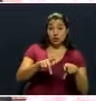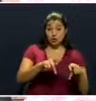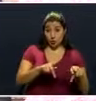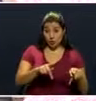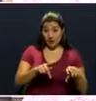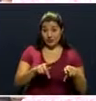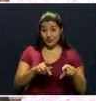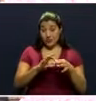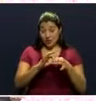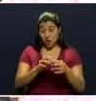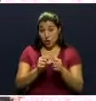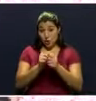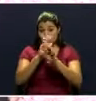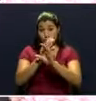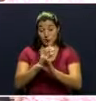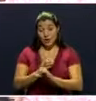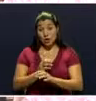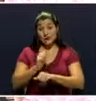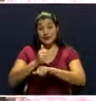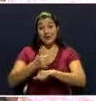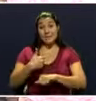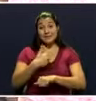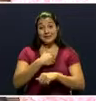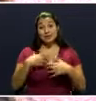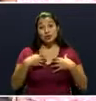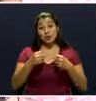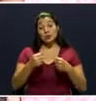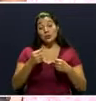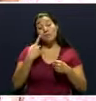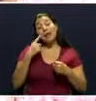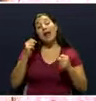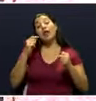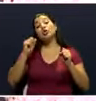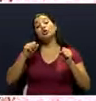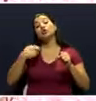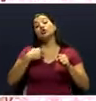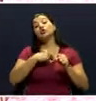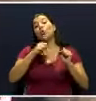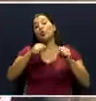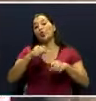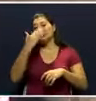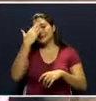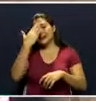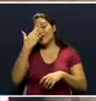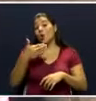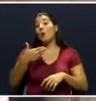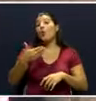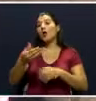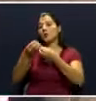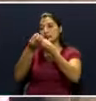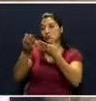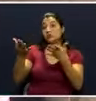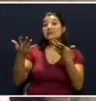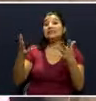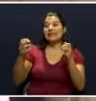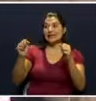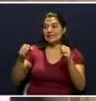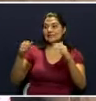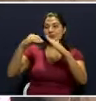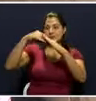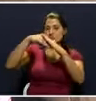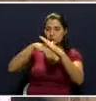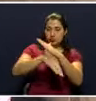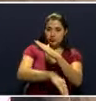respecto a las medidas para nosotros conocer realmente cuándo vamos a dar la noticia de que ahora sí vamos a tener